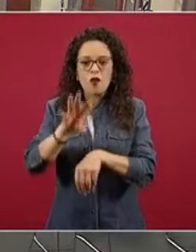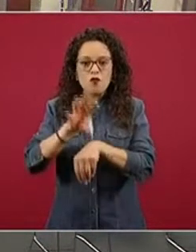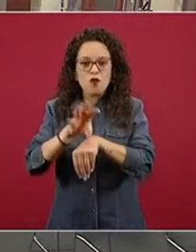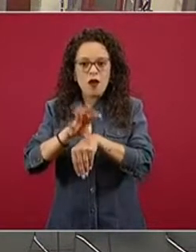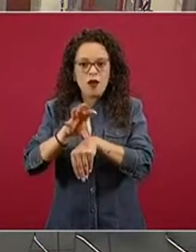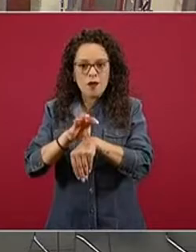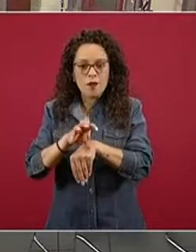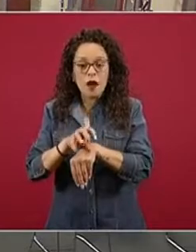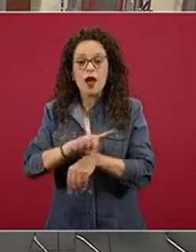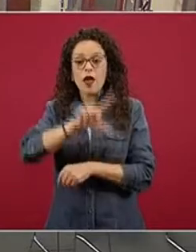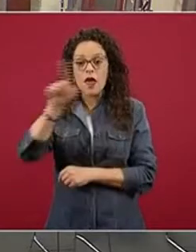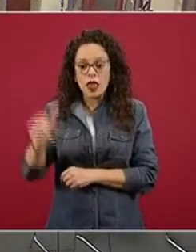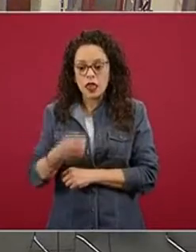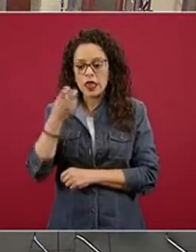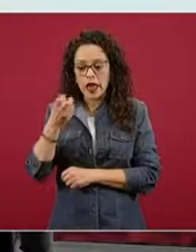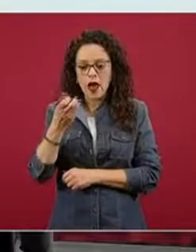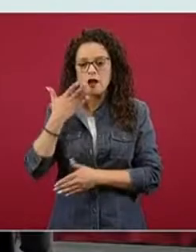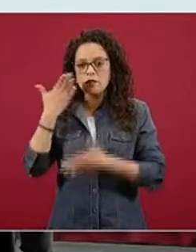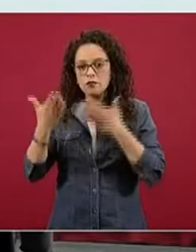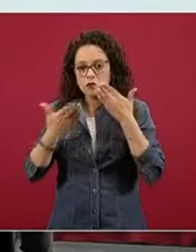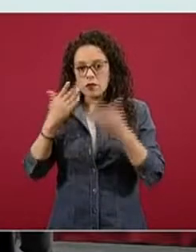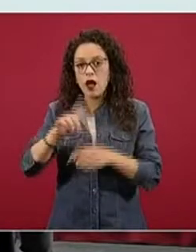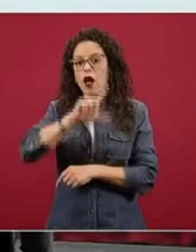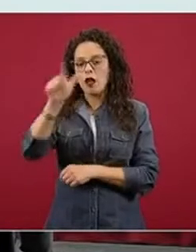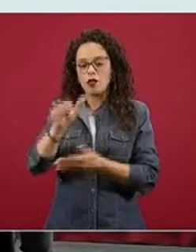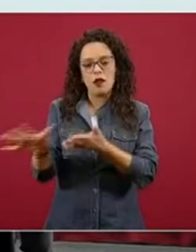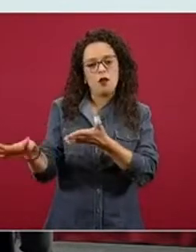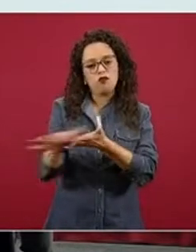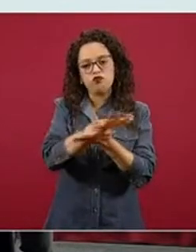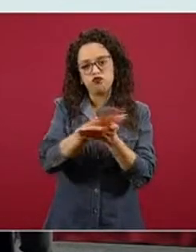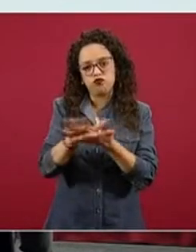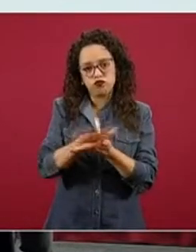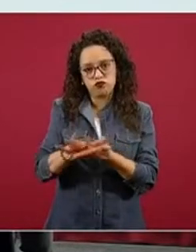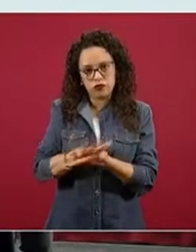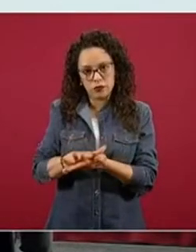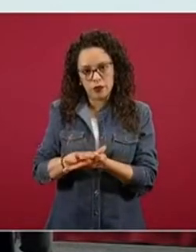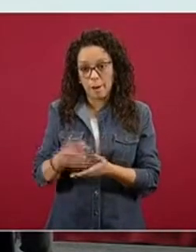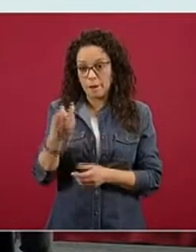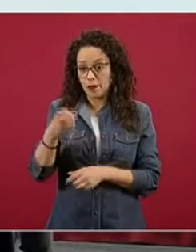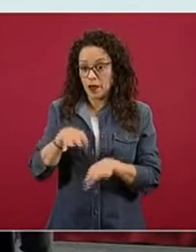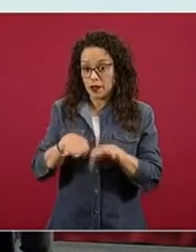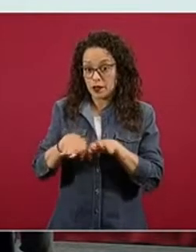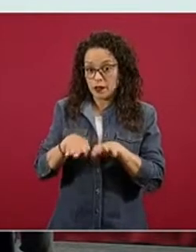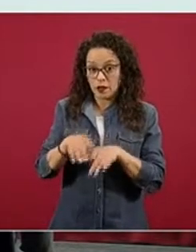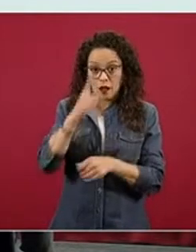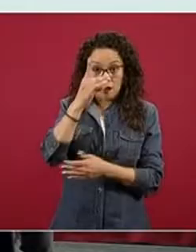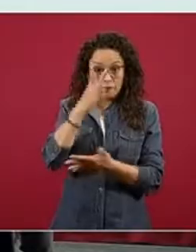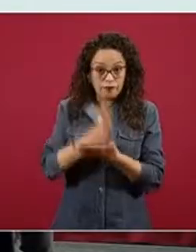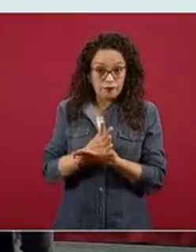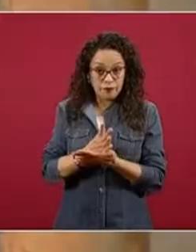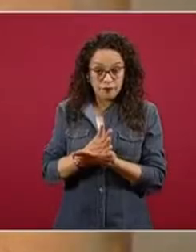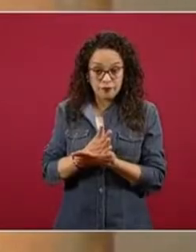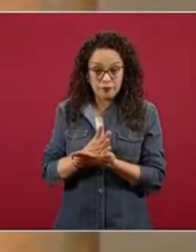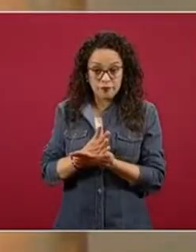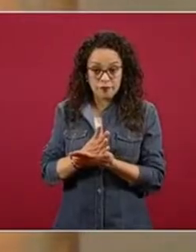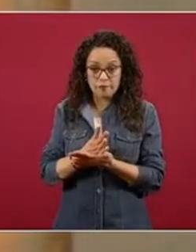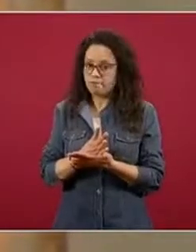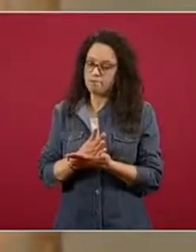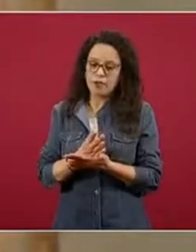después hacer la lectura y la destrucción de los huevecillos. Es decir, ese trabajo no se hace solo y es